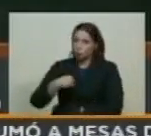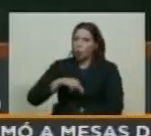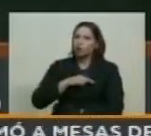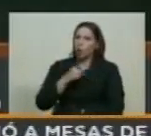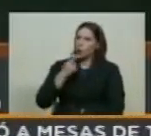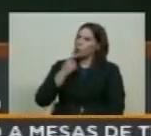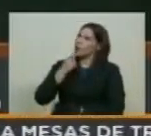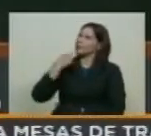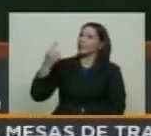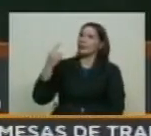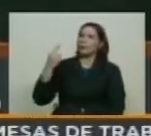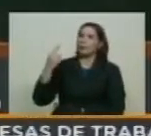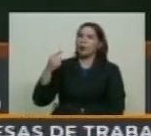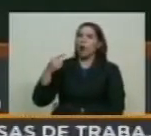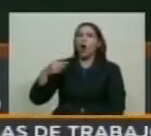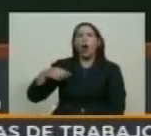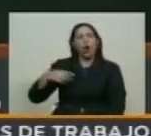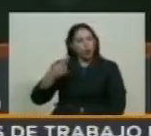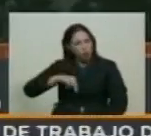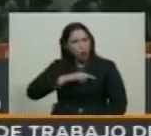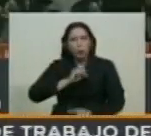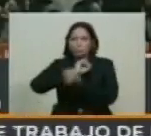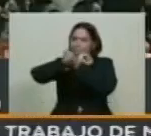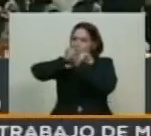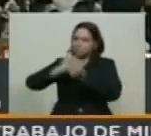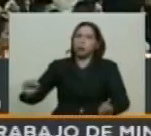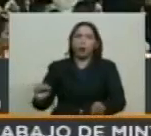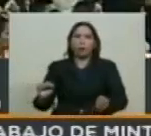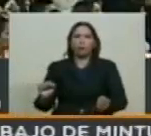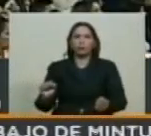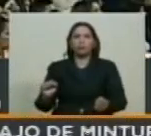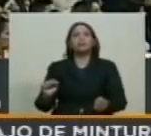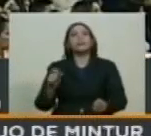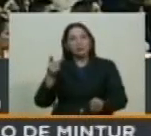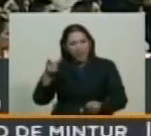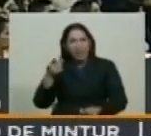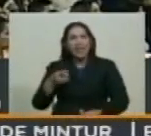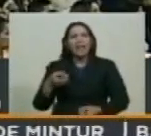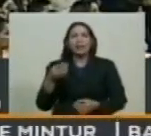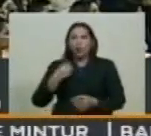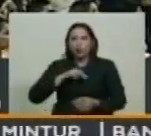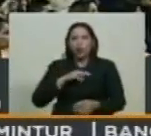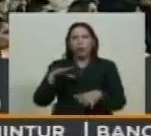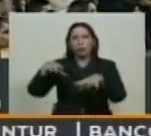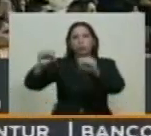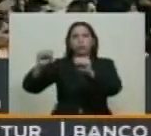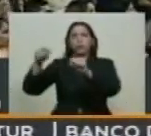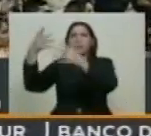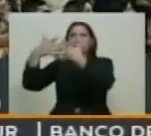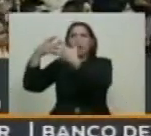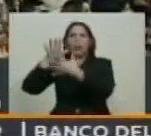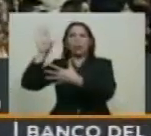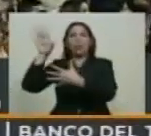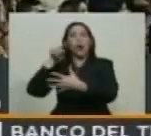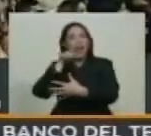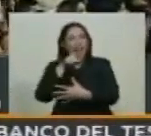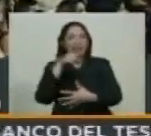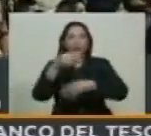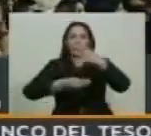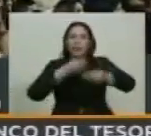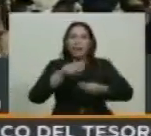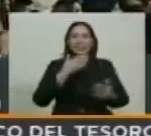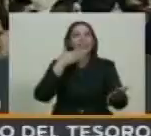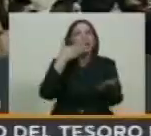decimos: estamos rompiendo las cadenas de la dependencia imperial. Y eso solo es posible